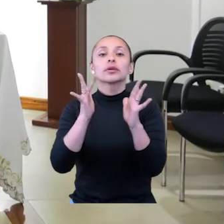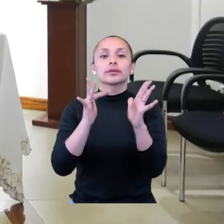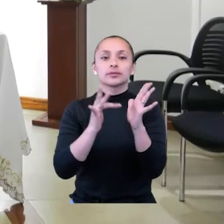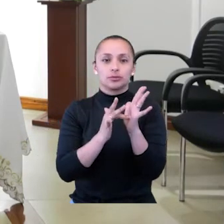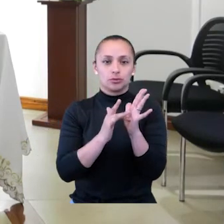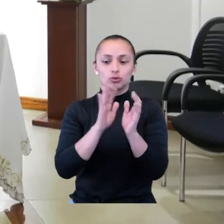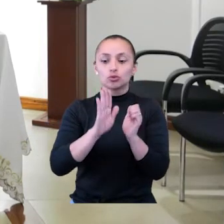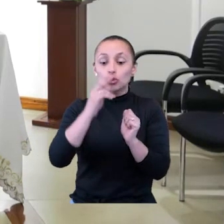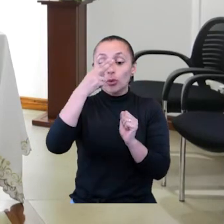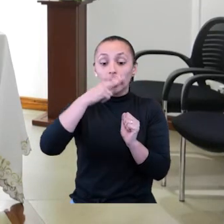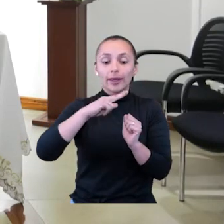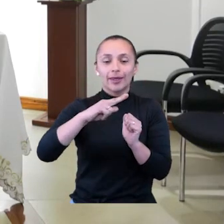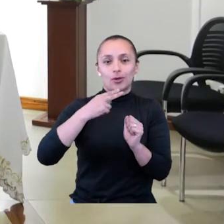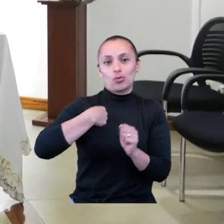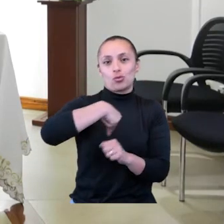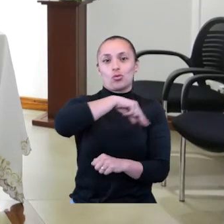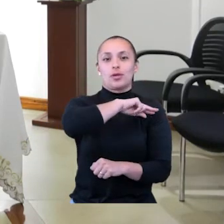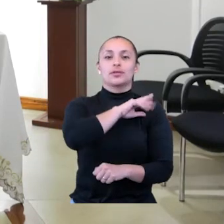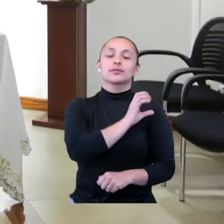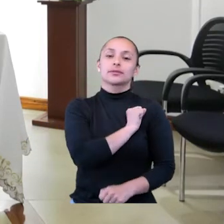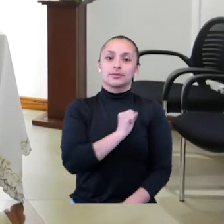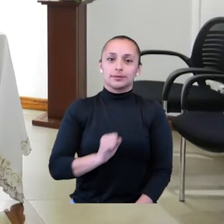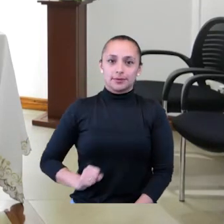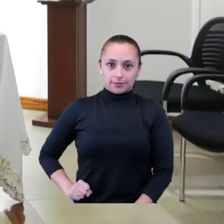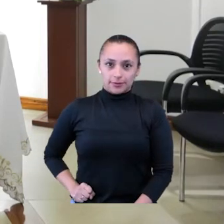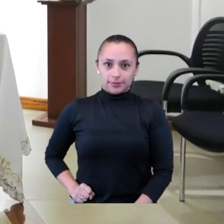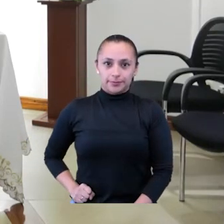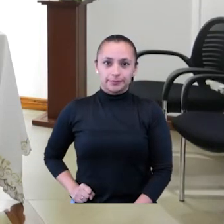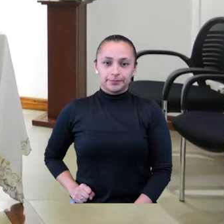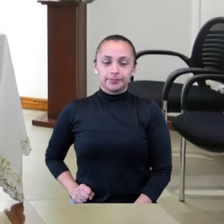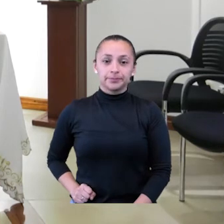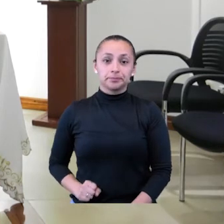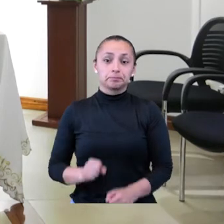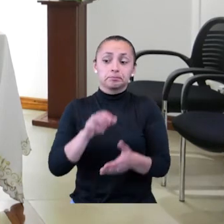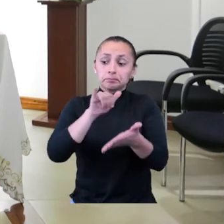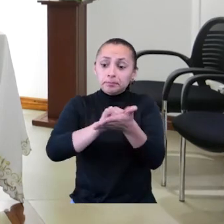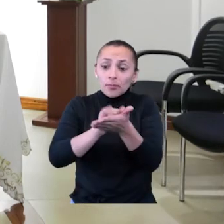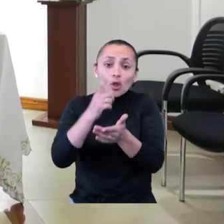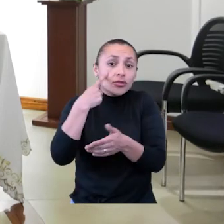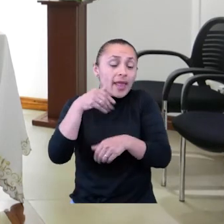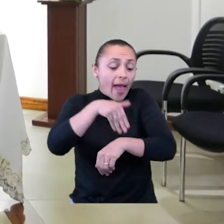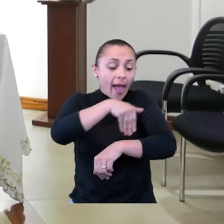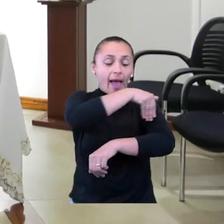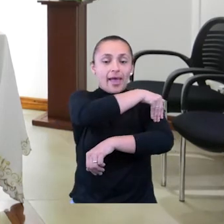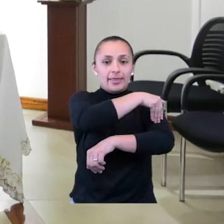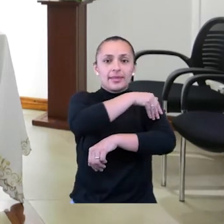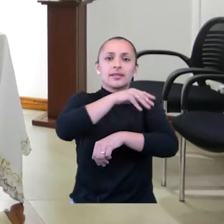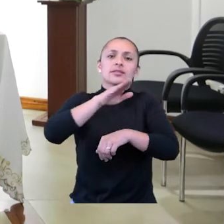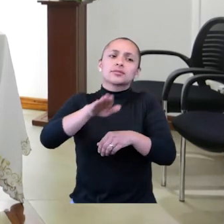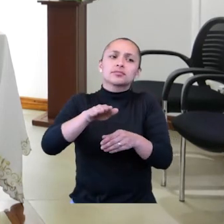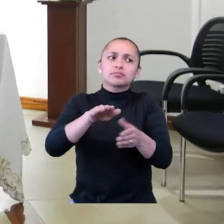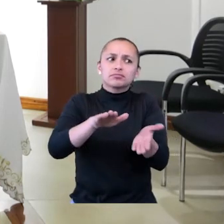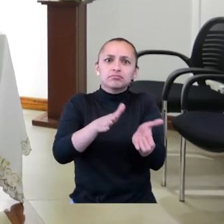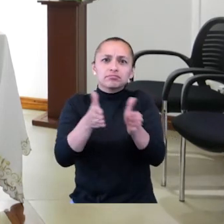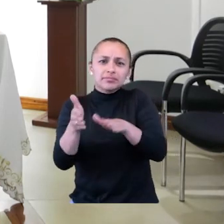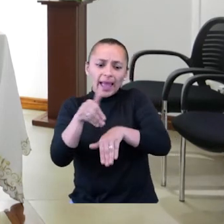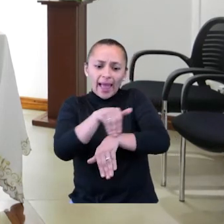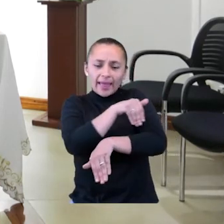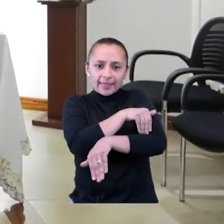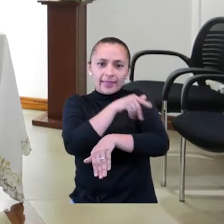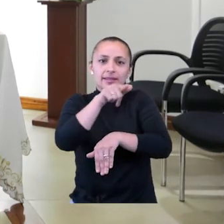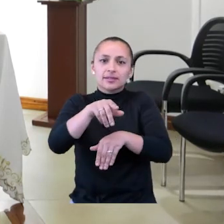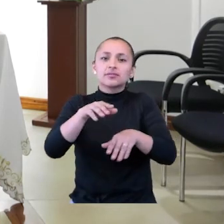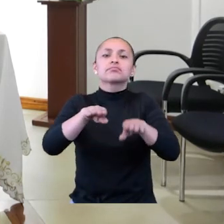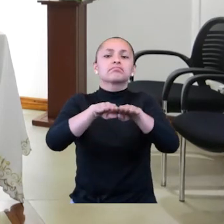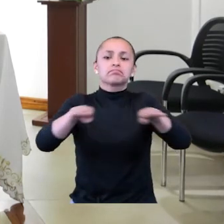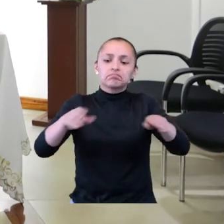hijo tuyo y señor nuestro el mismo la víspera de su pasión mientras estaba a la mesa con